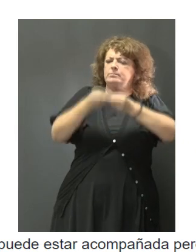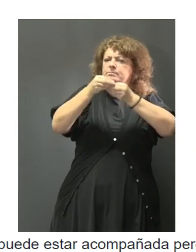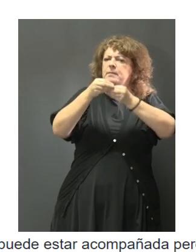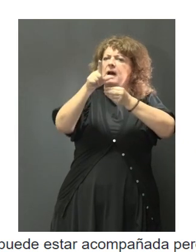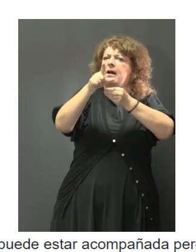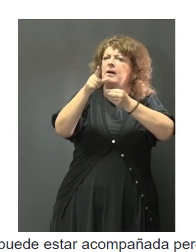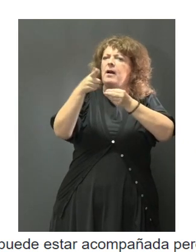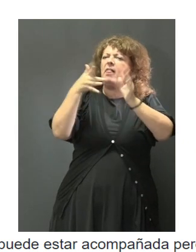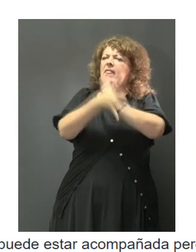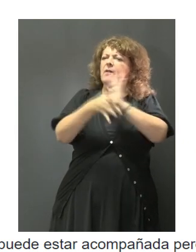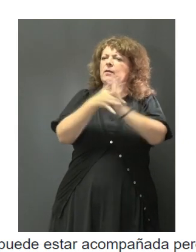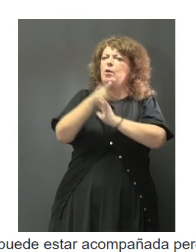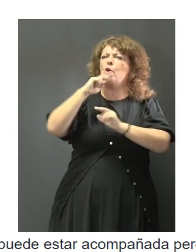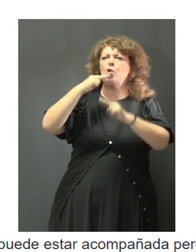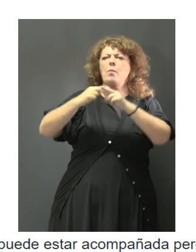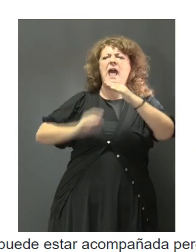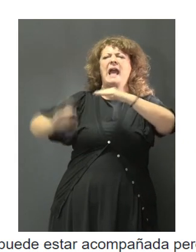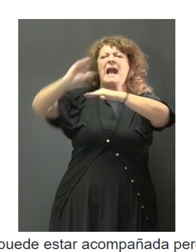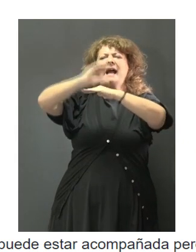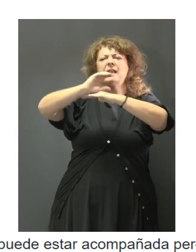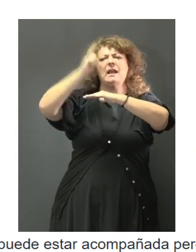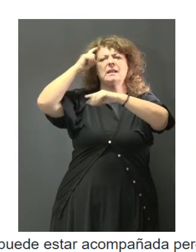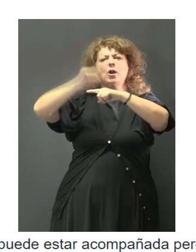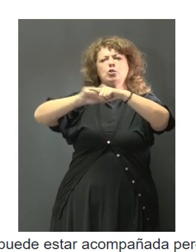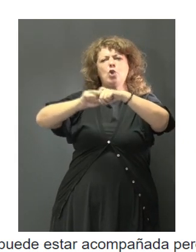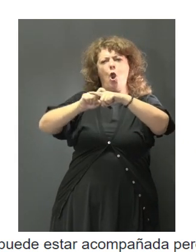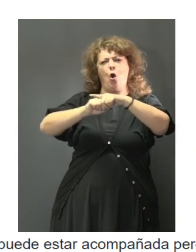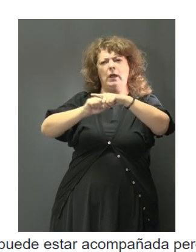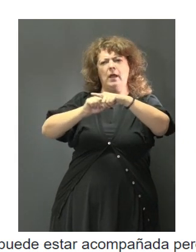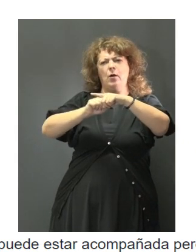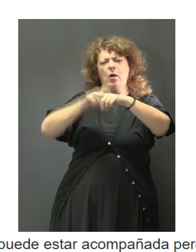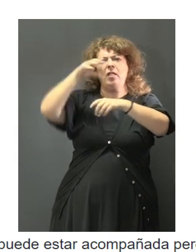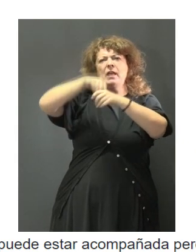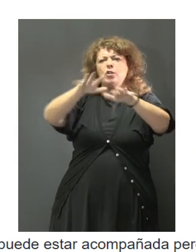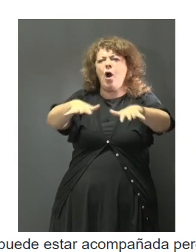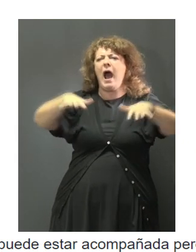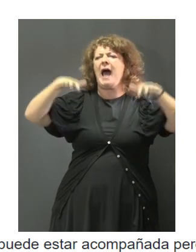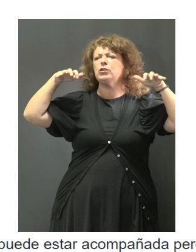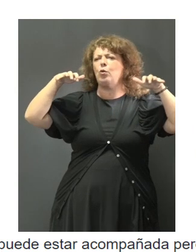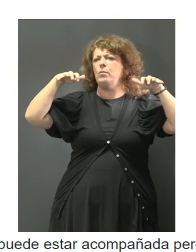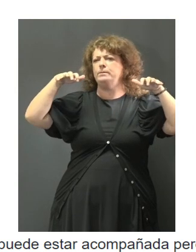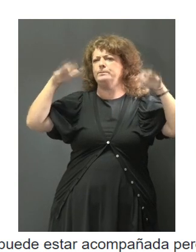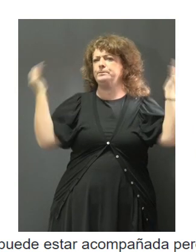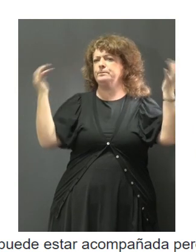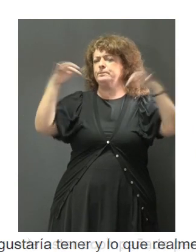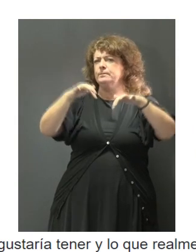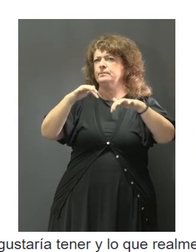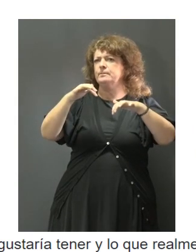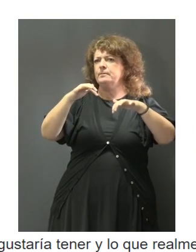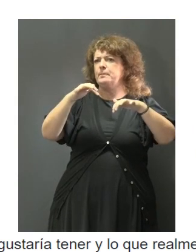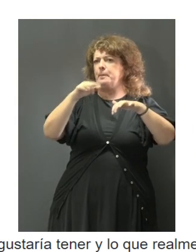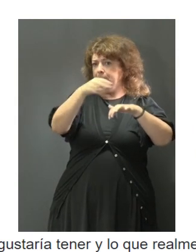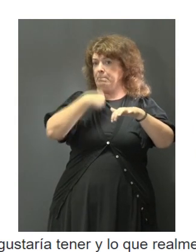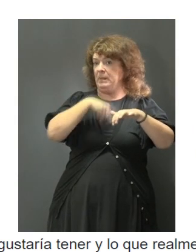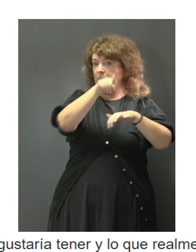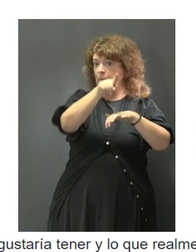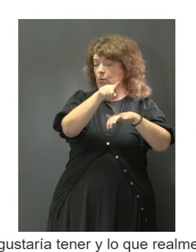definición que aportó un catedrático de psicología precisamente en el acto que comentaba de